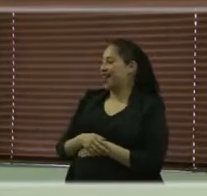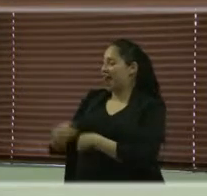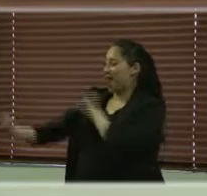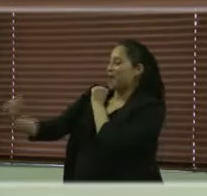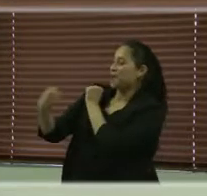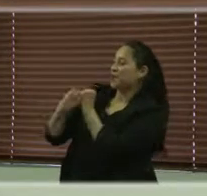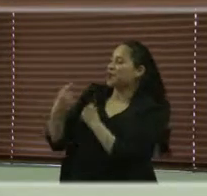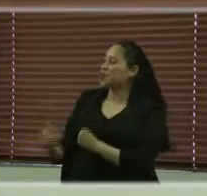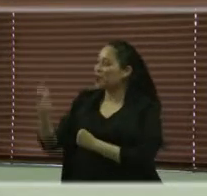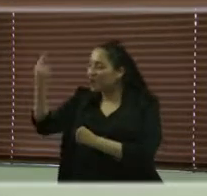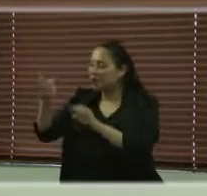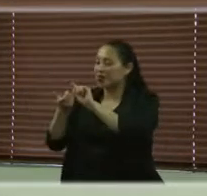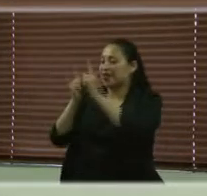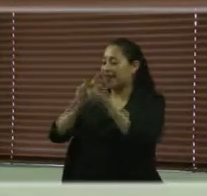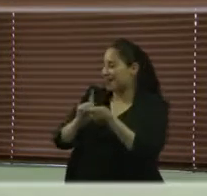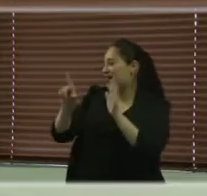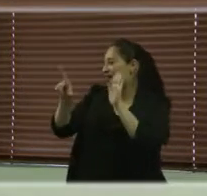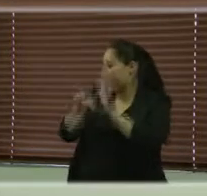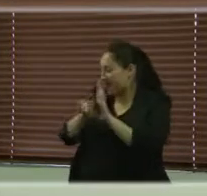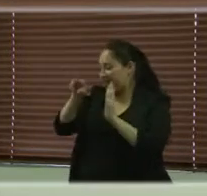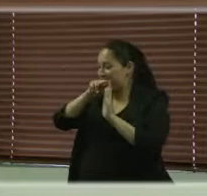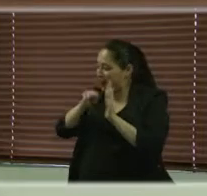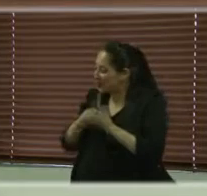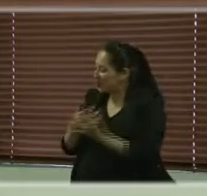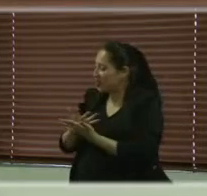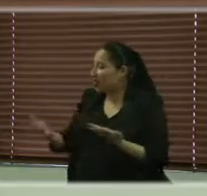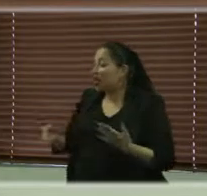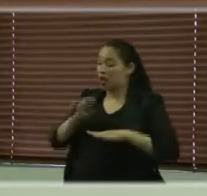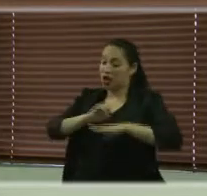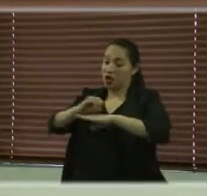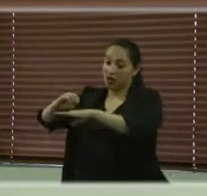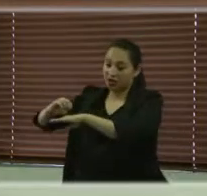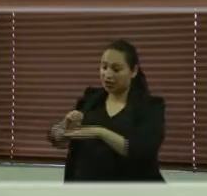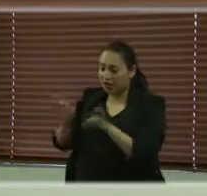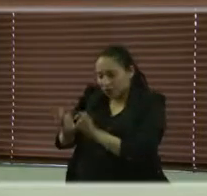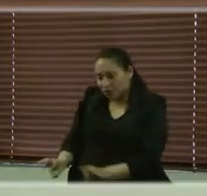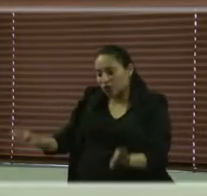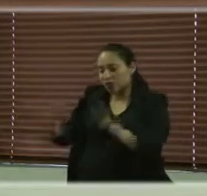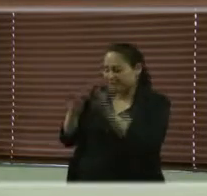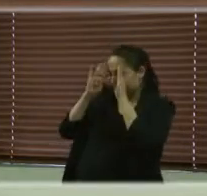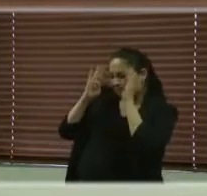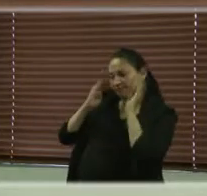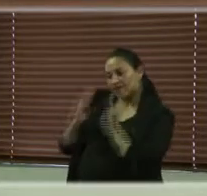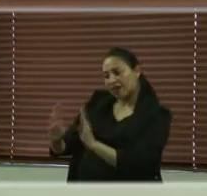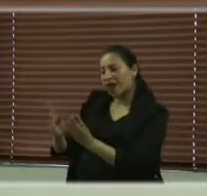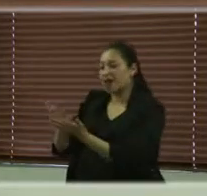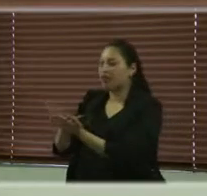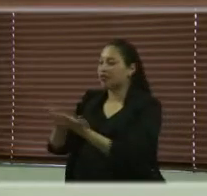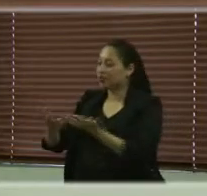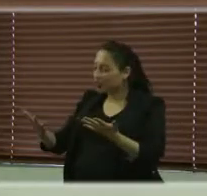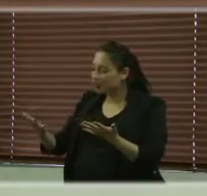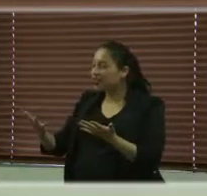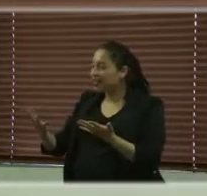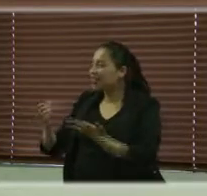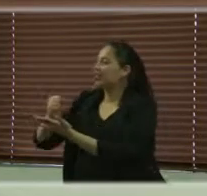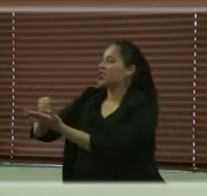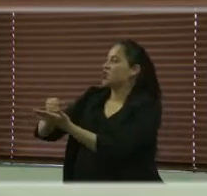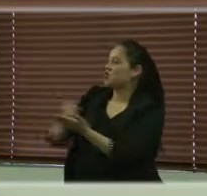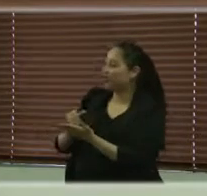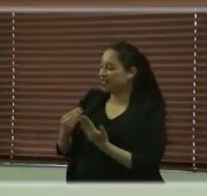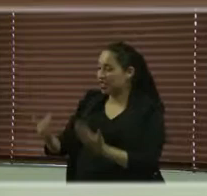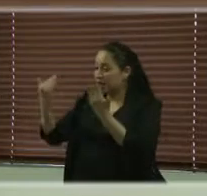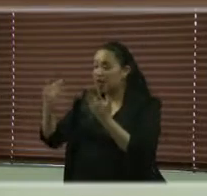no hay entonces yo insistiría mucho en que las organizaciones tienen que apuntar su incidencia hacia eso hacia las cosas que que de inmediato